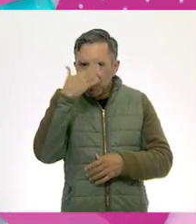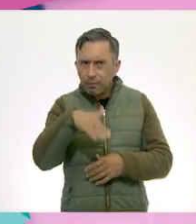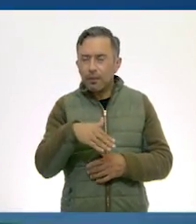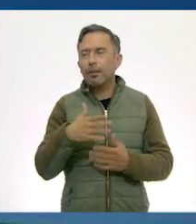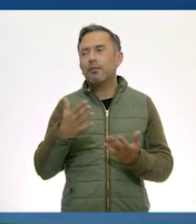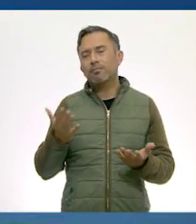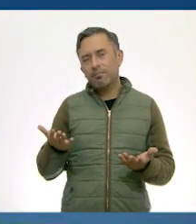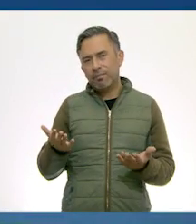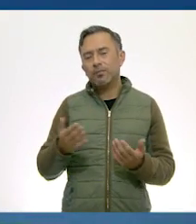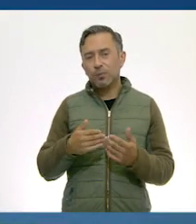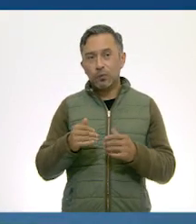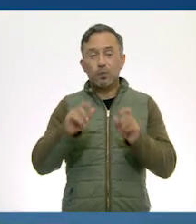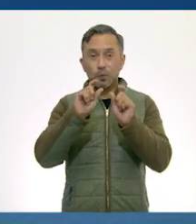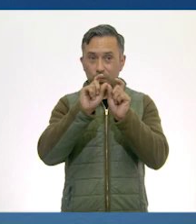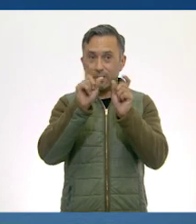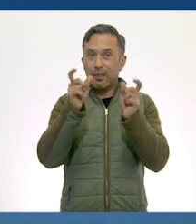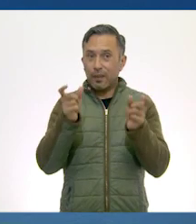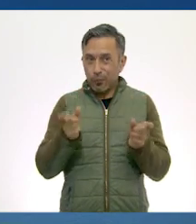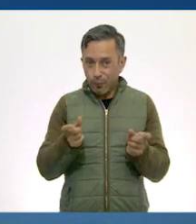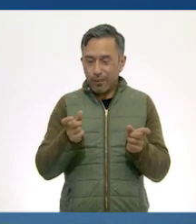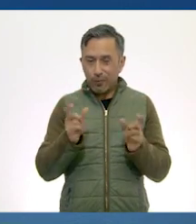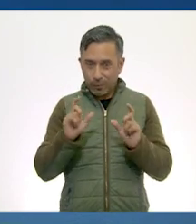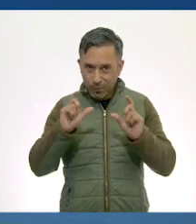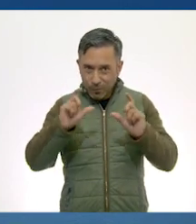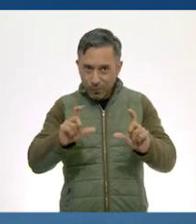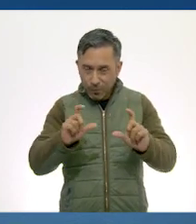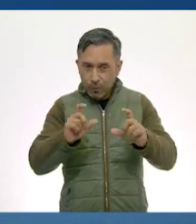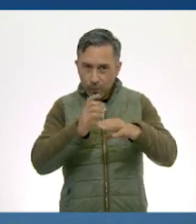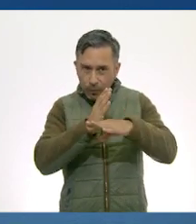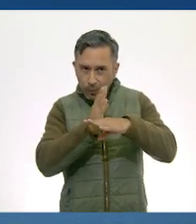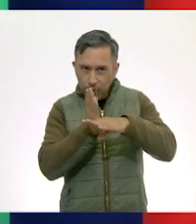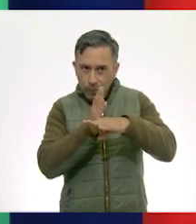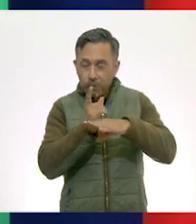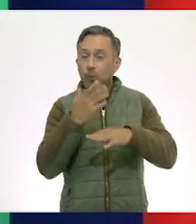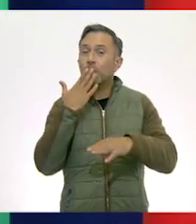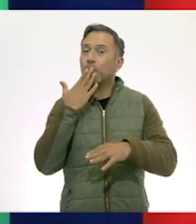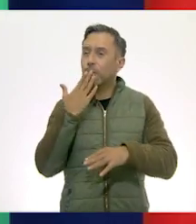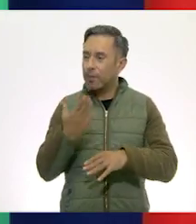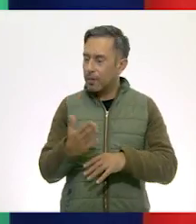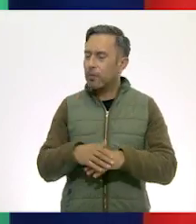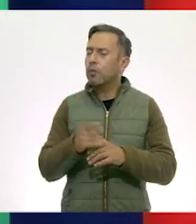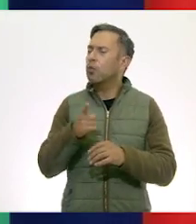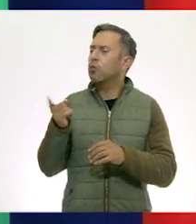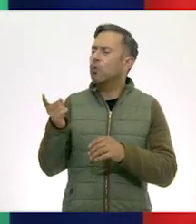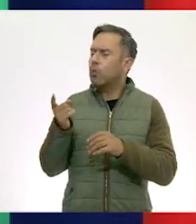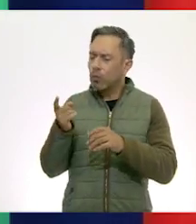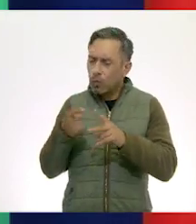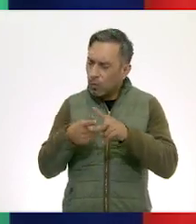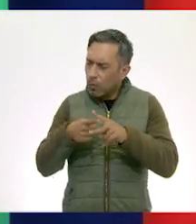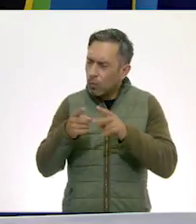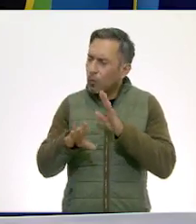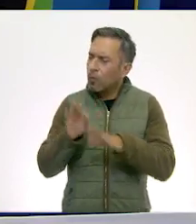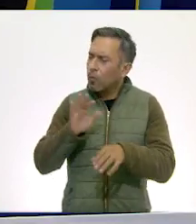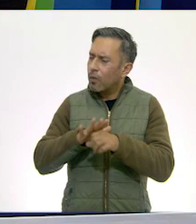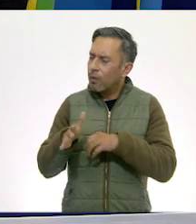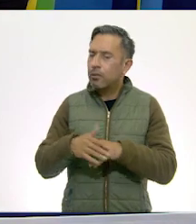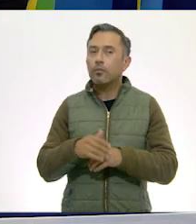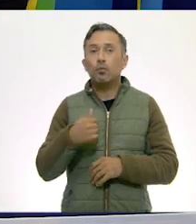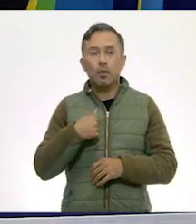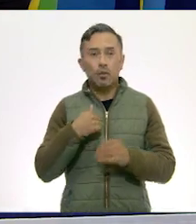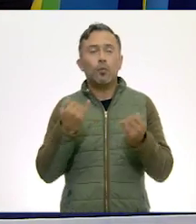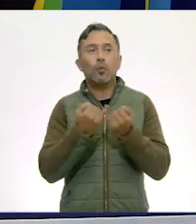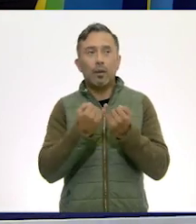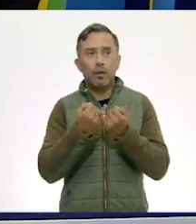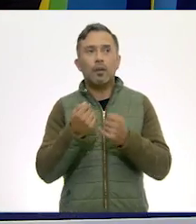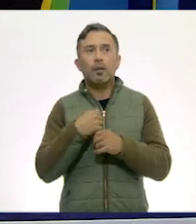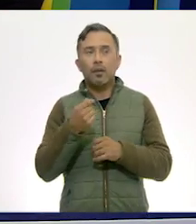Pues con mi transportador. Muy bien. ¿Tú qué encontraste? Yo también encontré un ejemplo de rectas